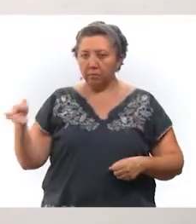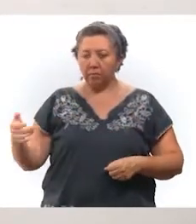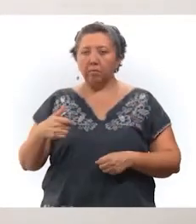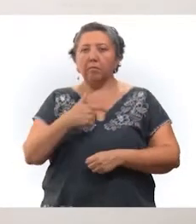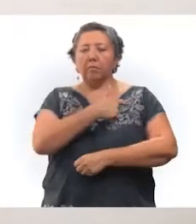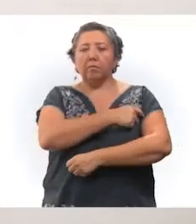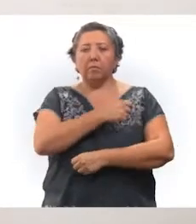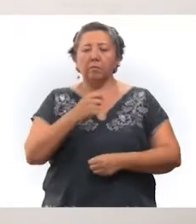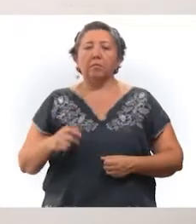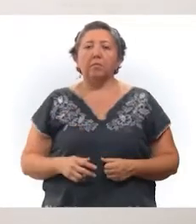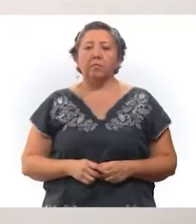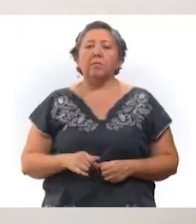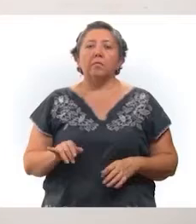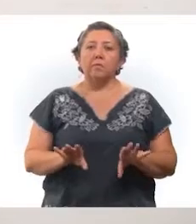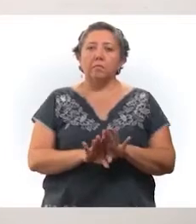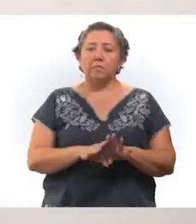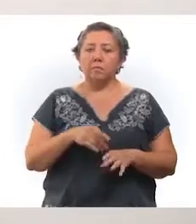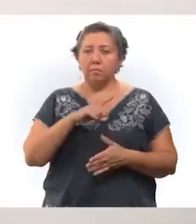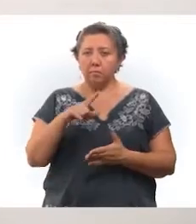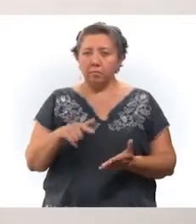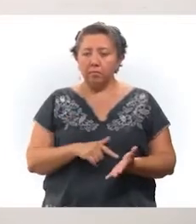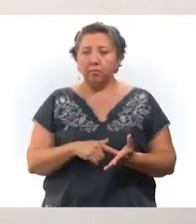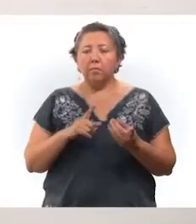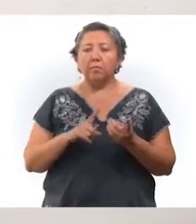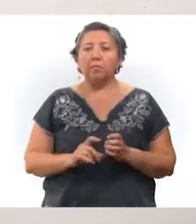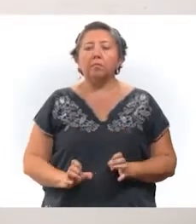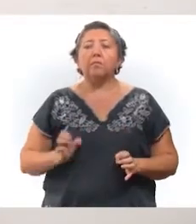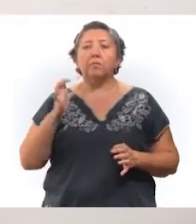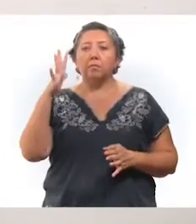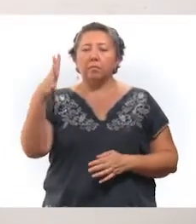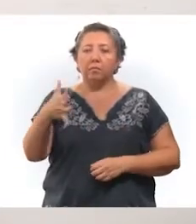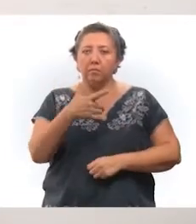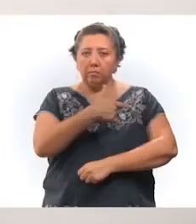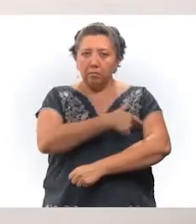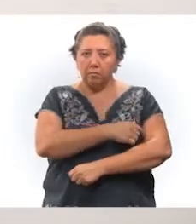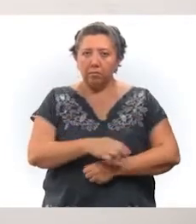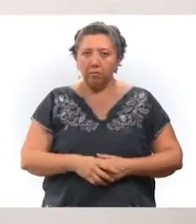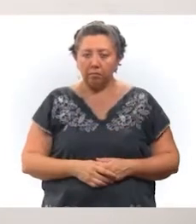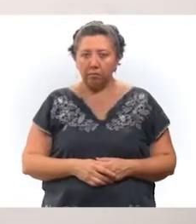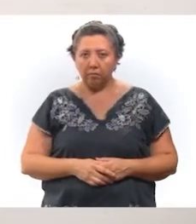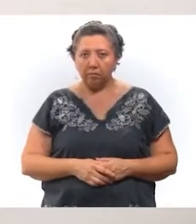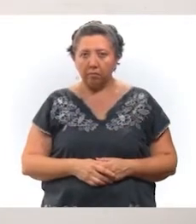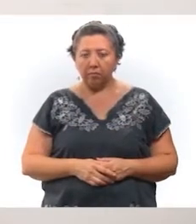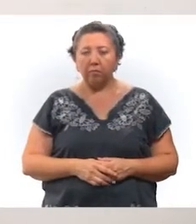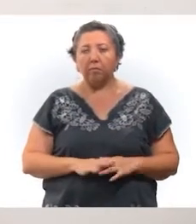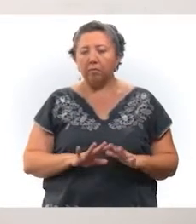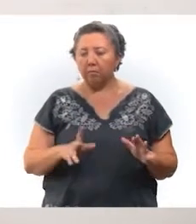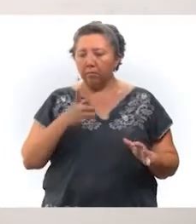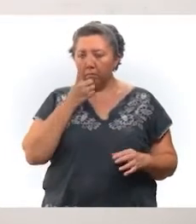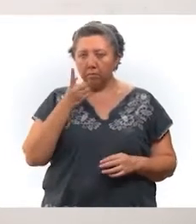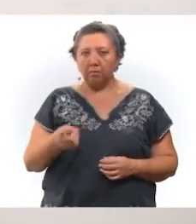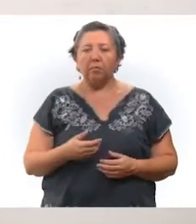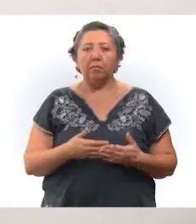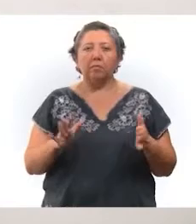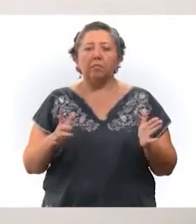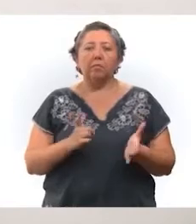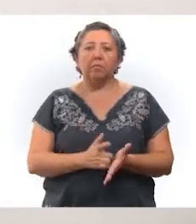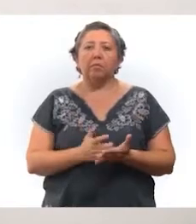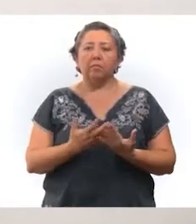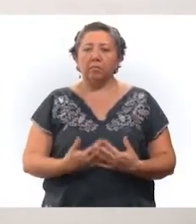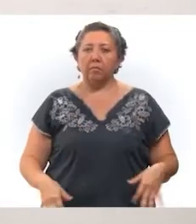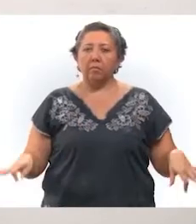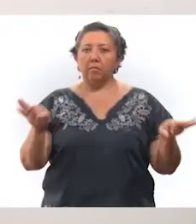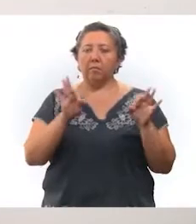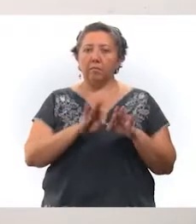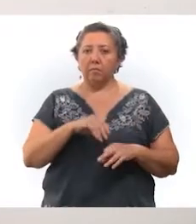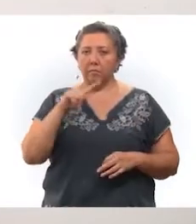en sus municipios, así como de los lugares donde se estarán aplicando las vacunas. Como se ha señalado, en la reapertura